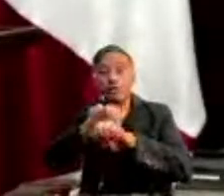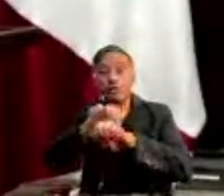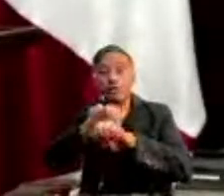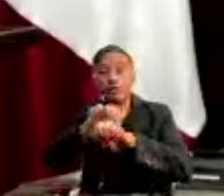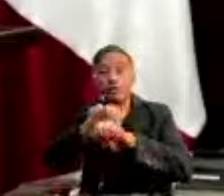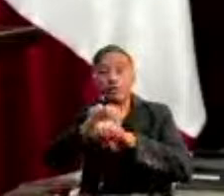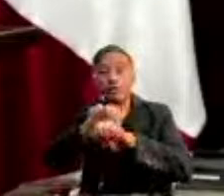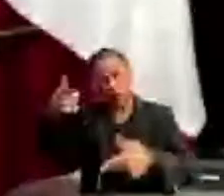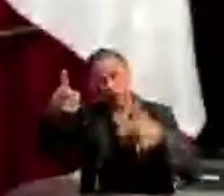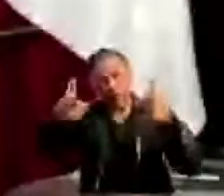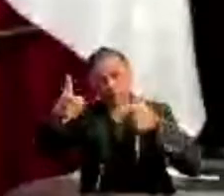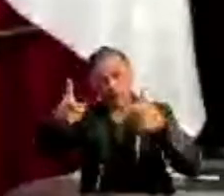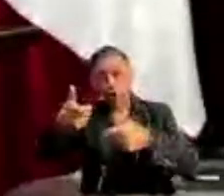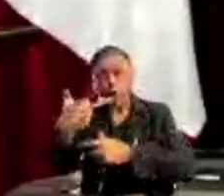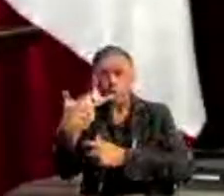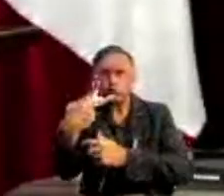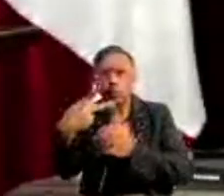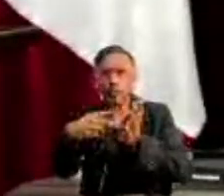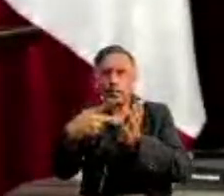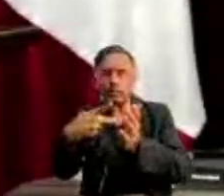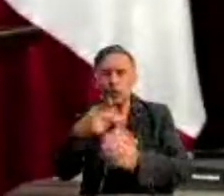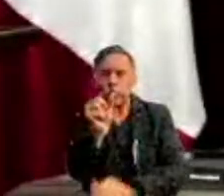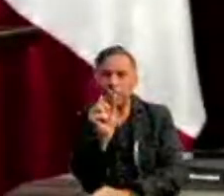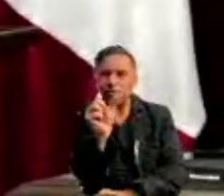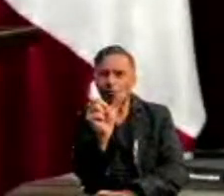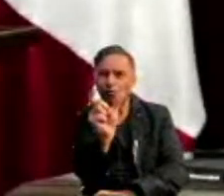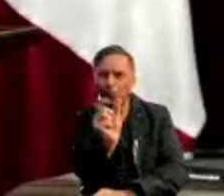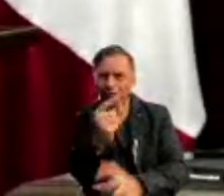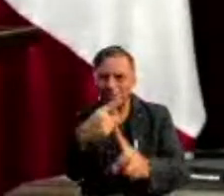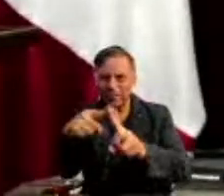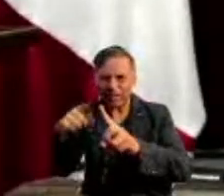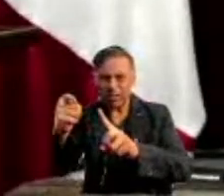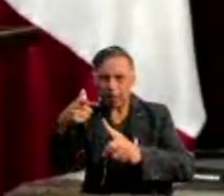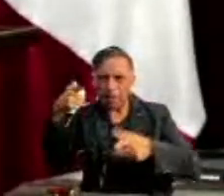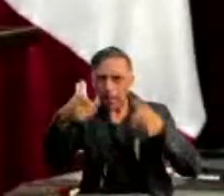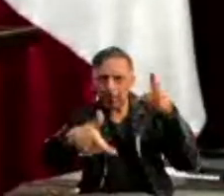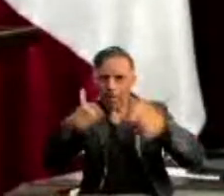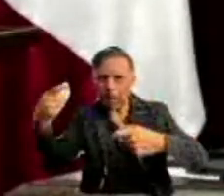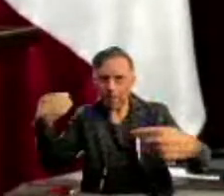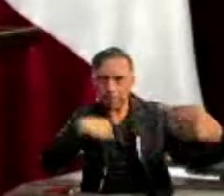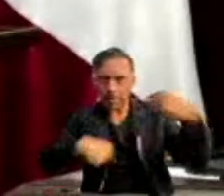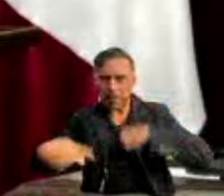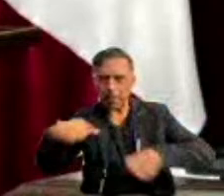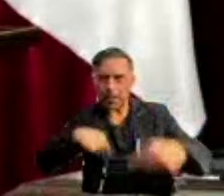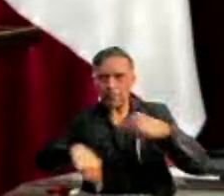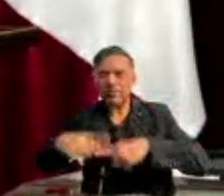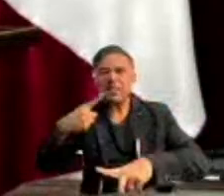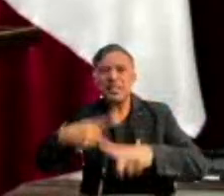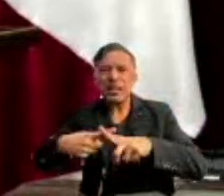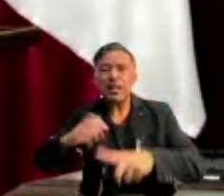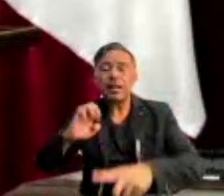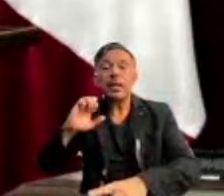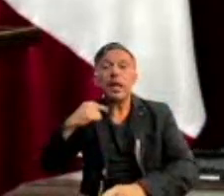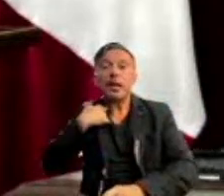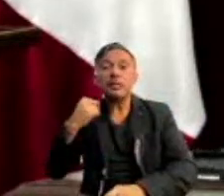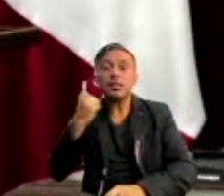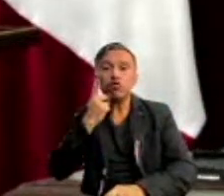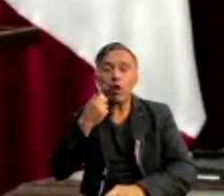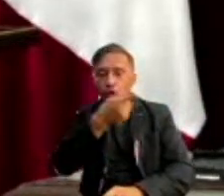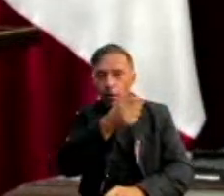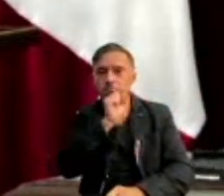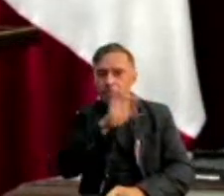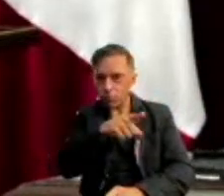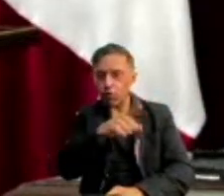de bala de 3 diferentes calibres. El delito fue cometido por el entonces diputado y presidente de la